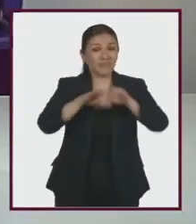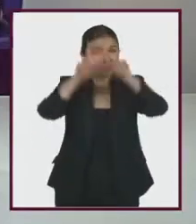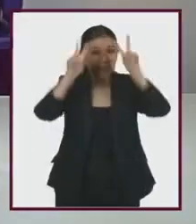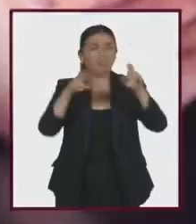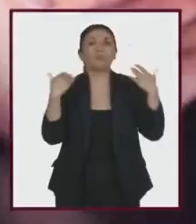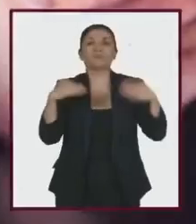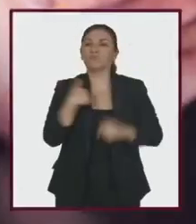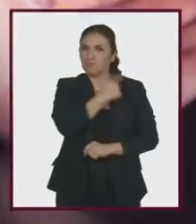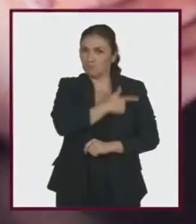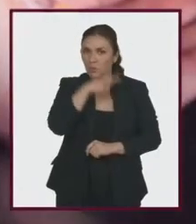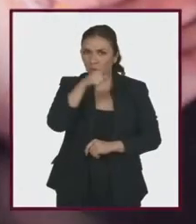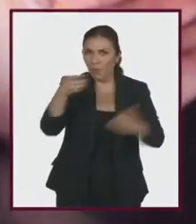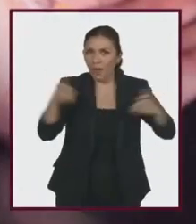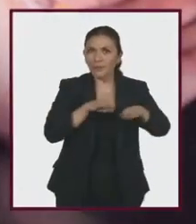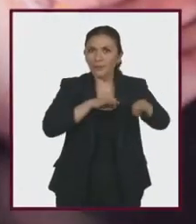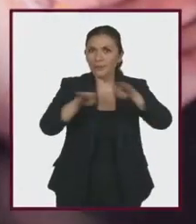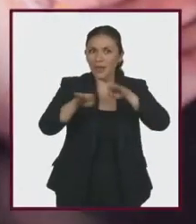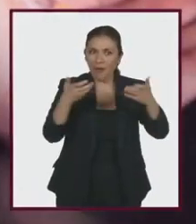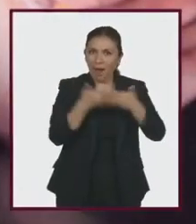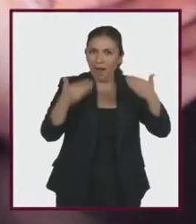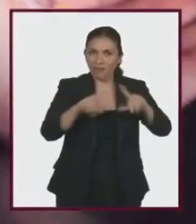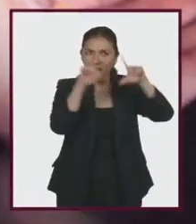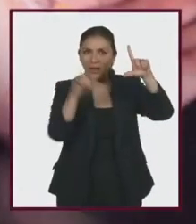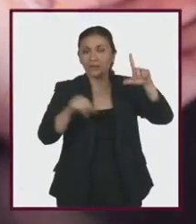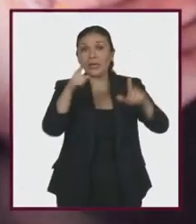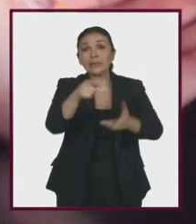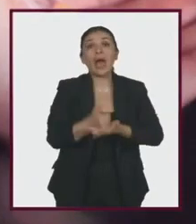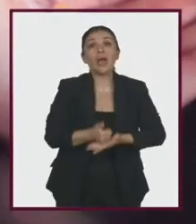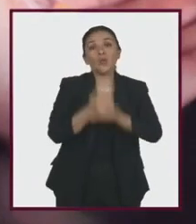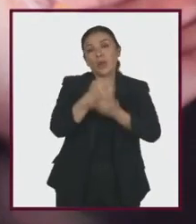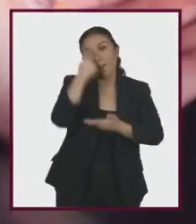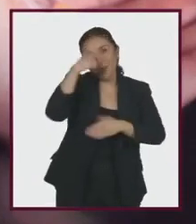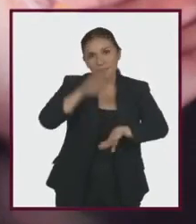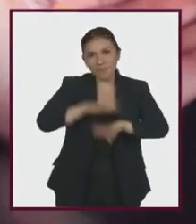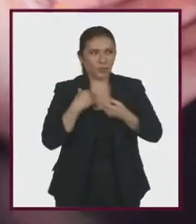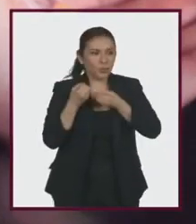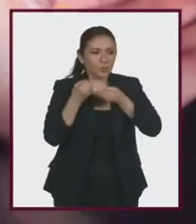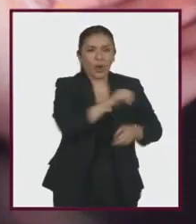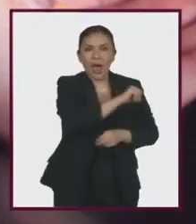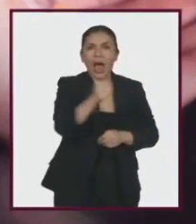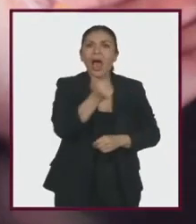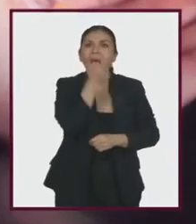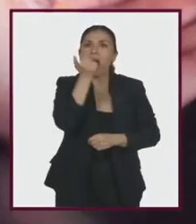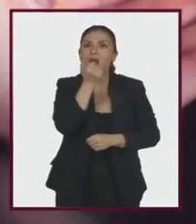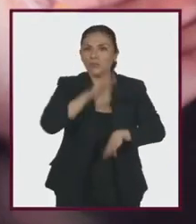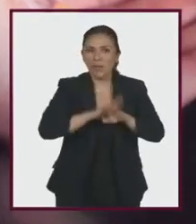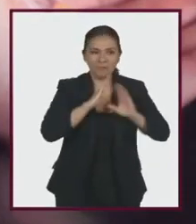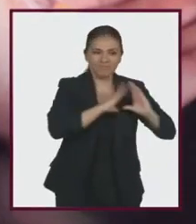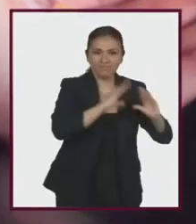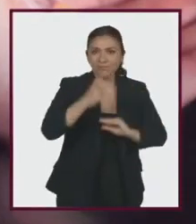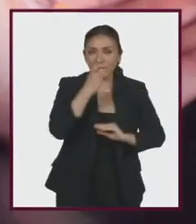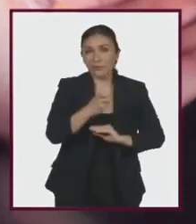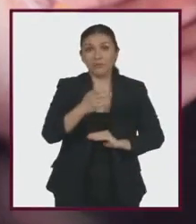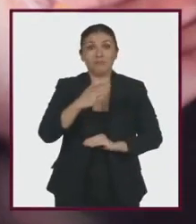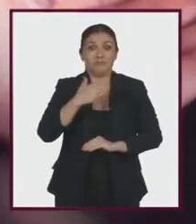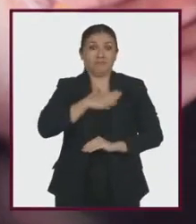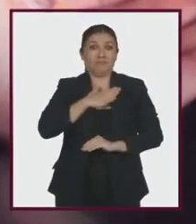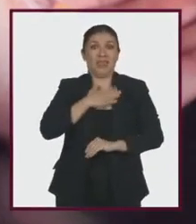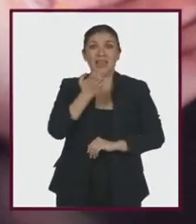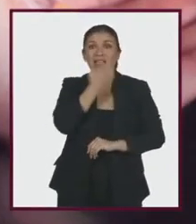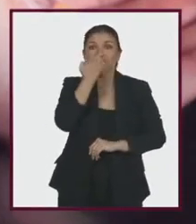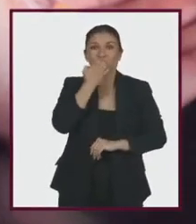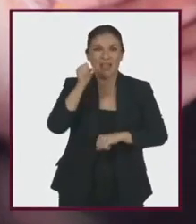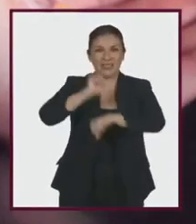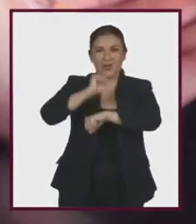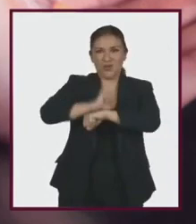campaña que se está realizando a nivel nacional porque nos ayuda a aportar en la formación de alumnas y alumnos y más en mi nivel, secundaria, dependiendo